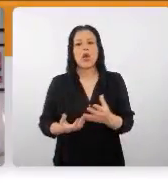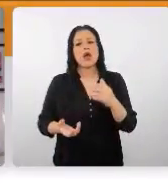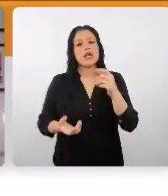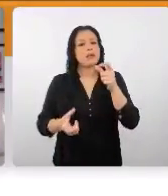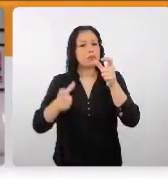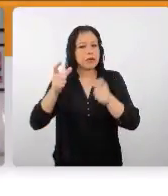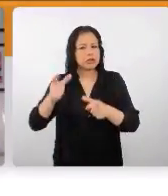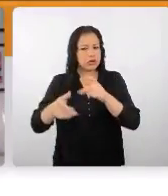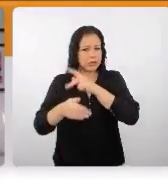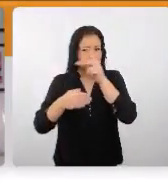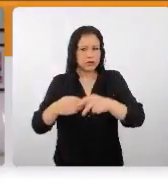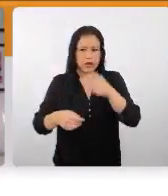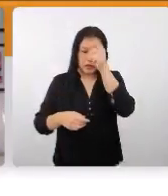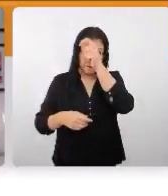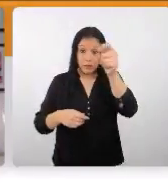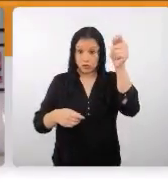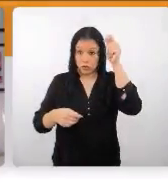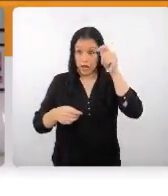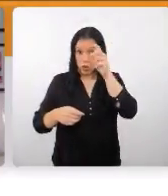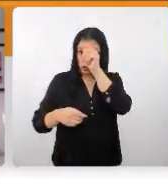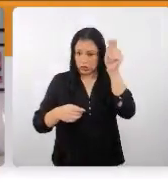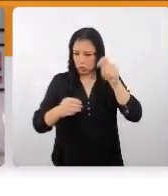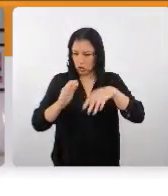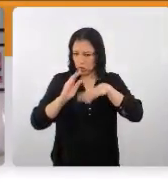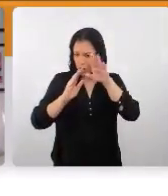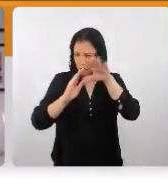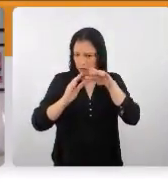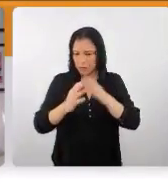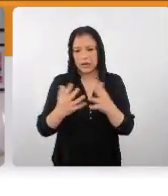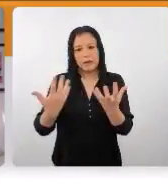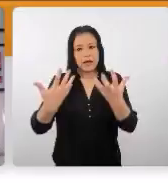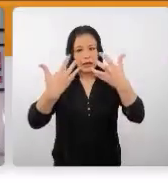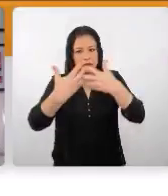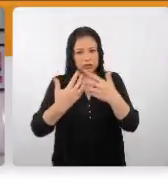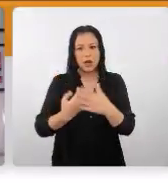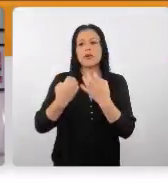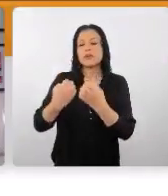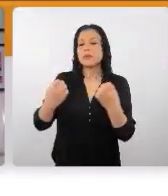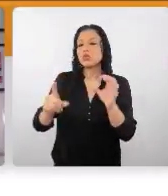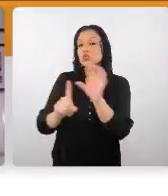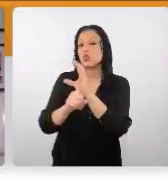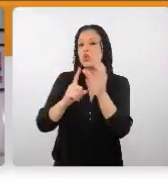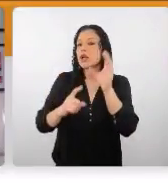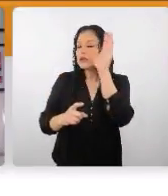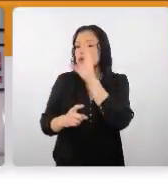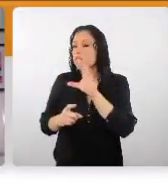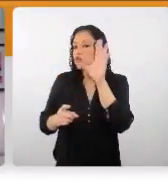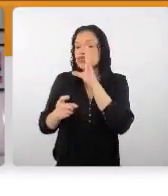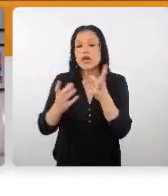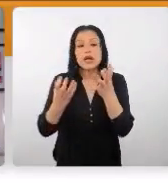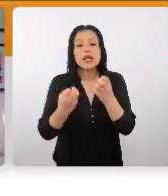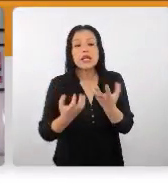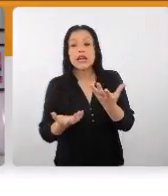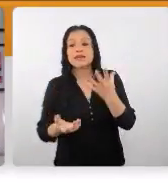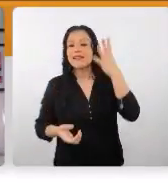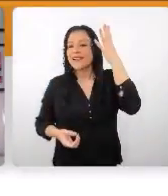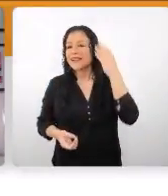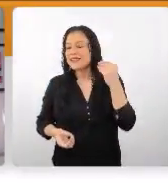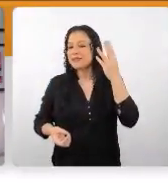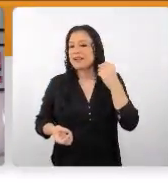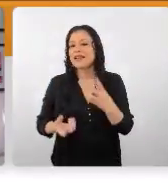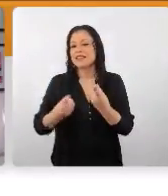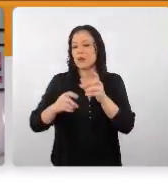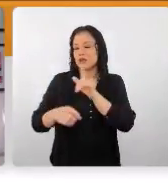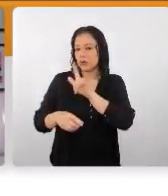que justamente eso también se ve asociado con los elementos culturales que ellos van a buscar en esta experiencia. En este